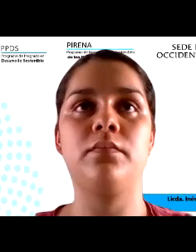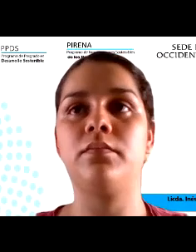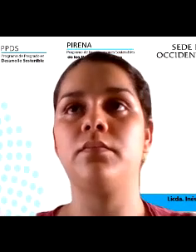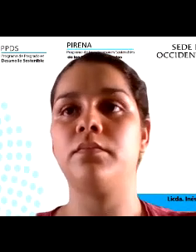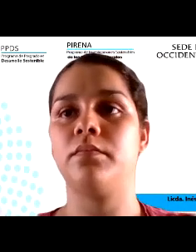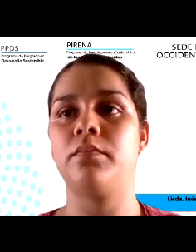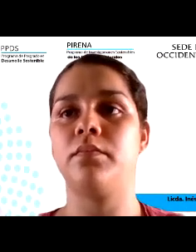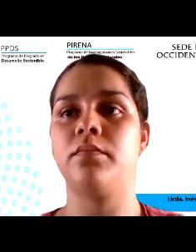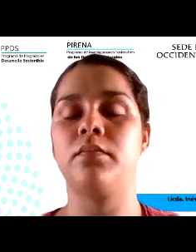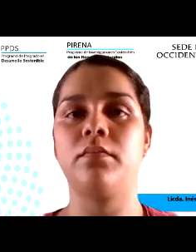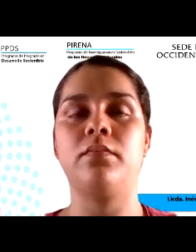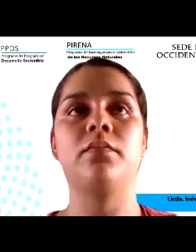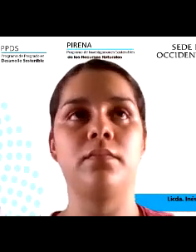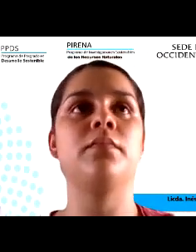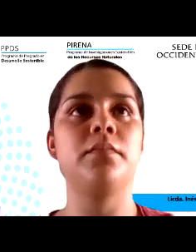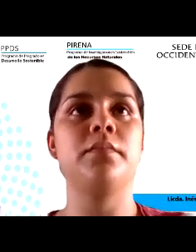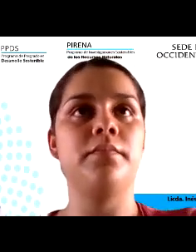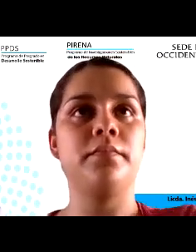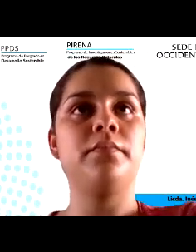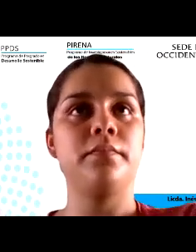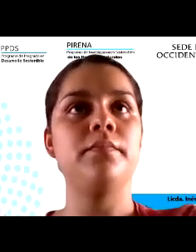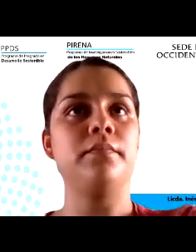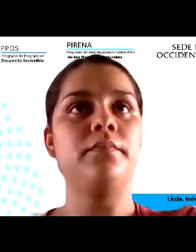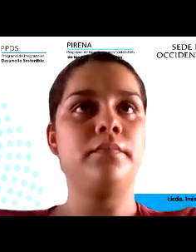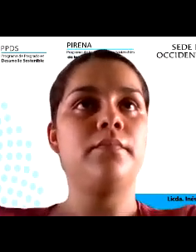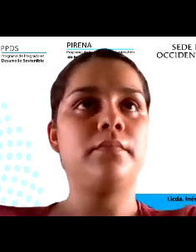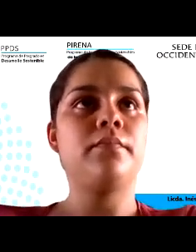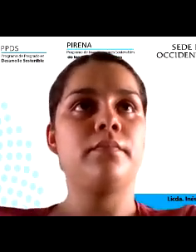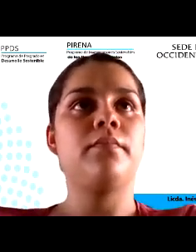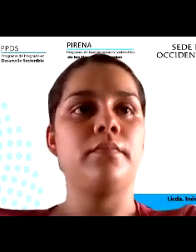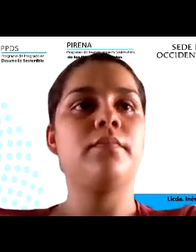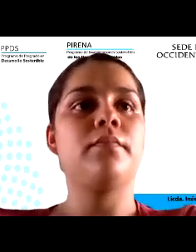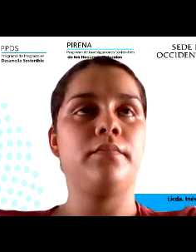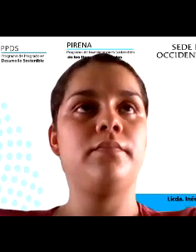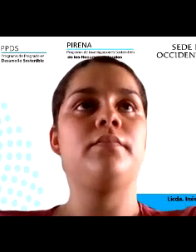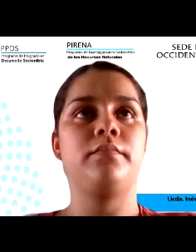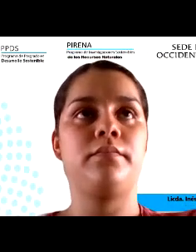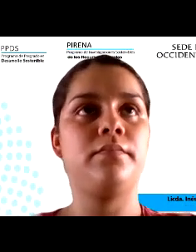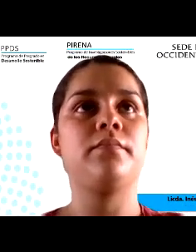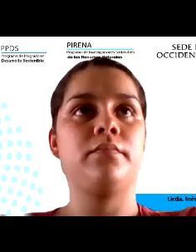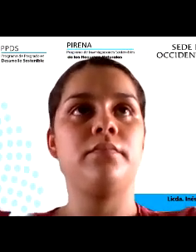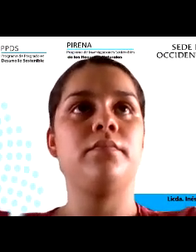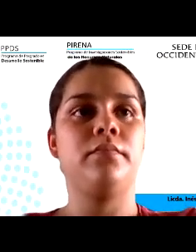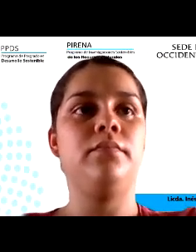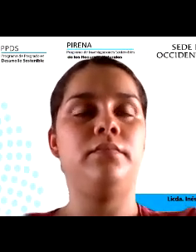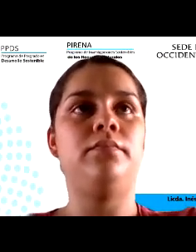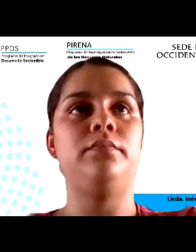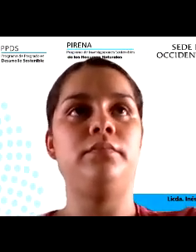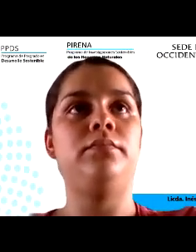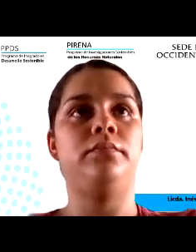con la evaluación que vamos a continuar nosotros, por ejemplo, este modelo vamos a valorarlo y evaluarlo durante los muchos años que